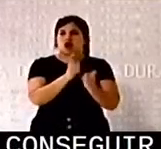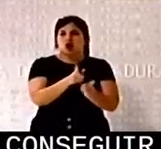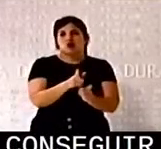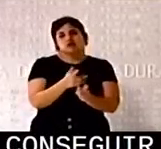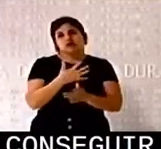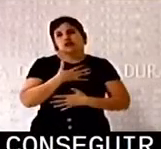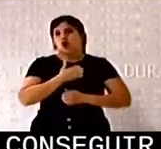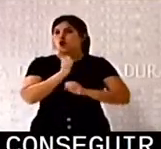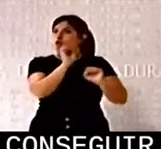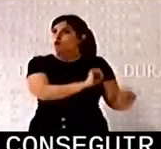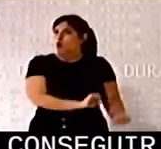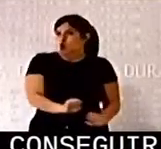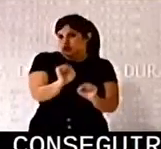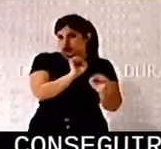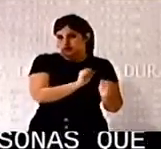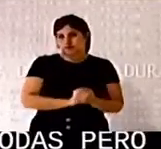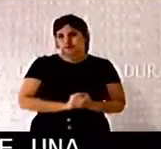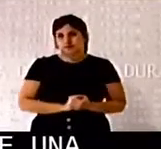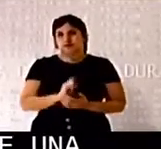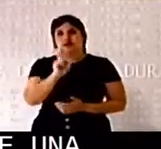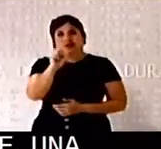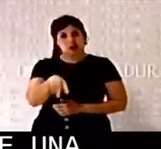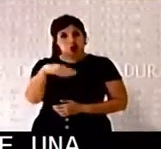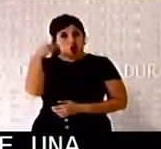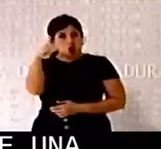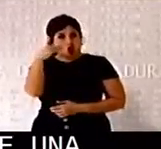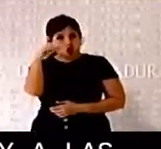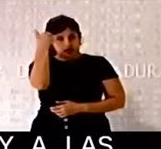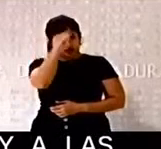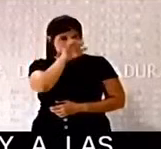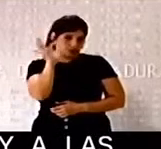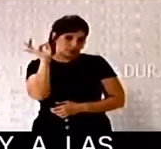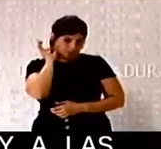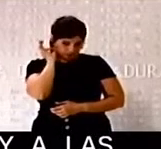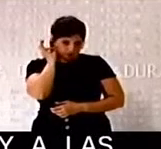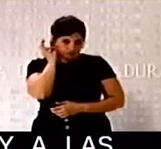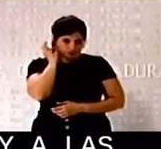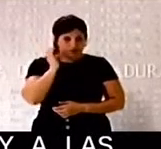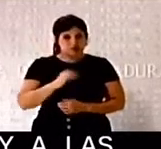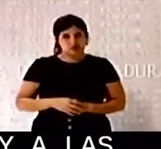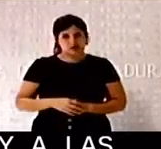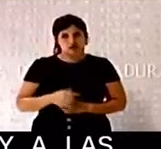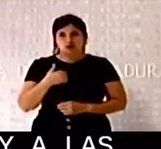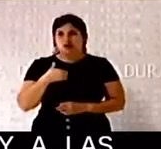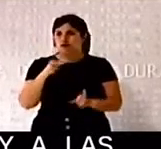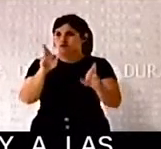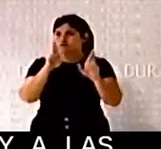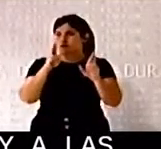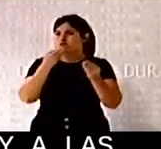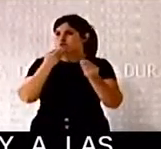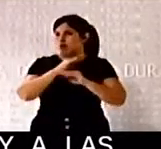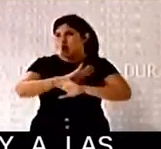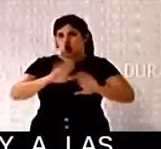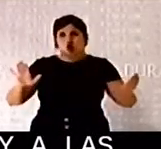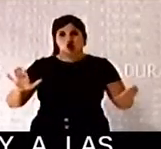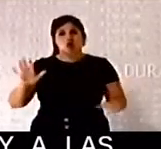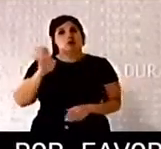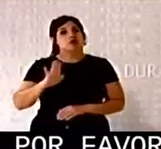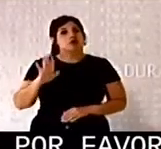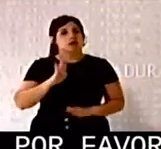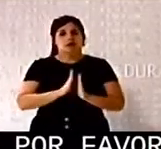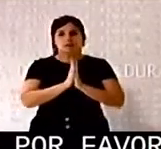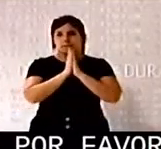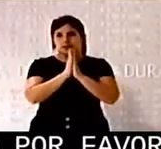¿no? Y a los jóvenes y a las jóvenes les deseo todo lo mejor. Les pido, por favor, que